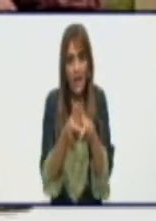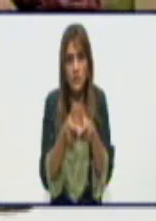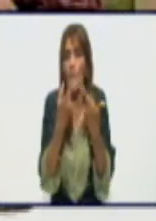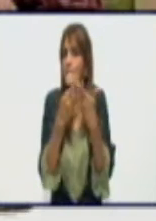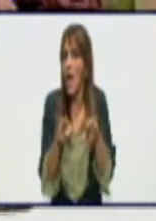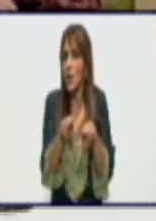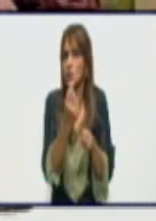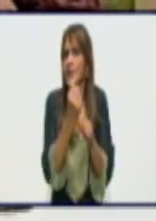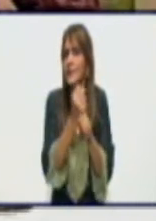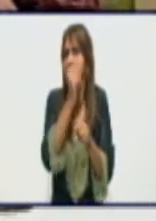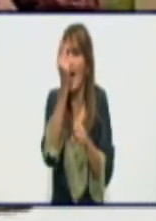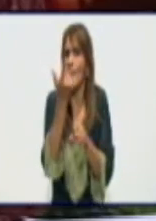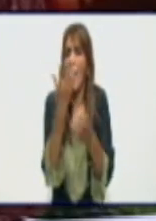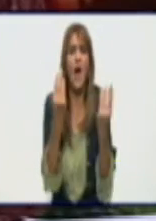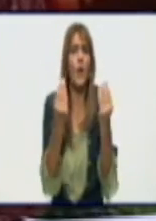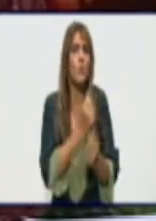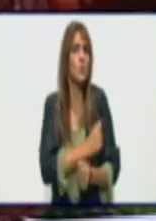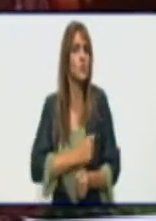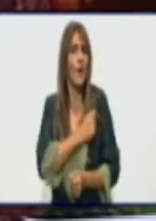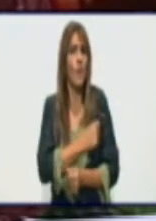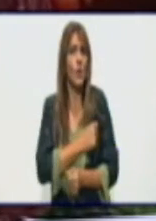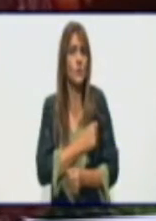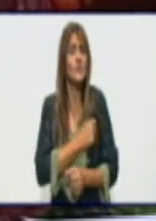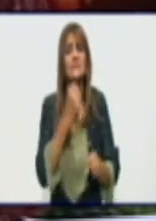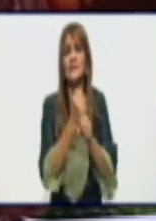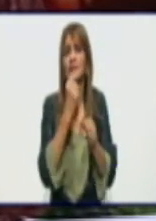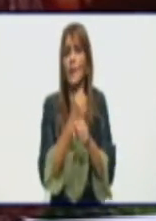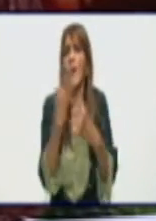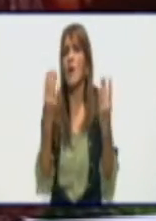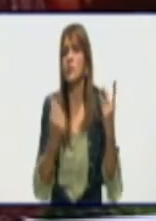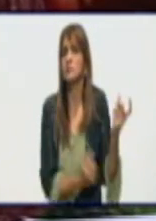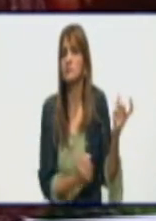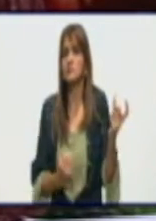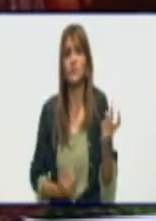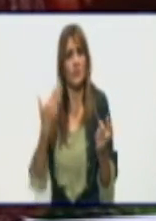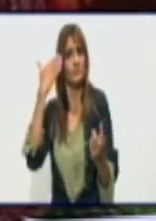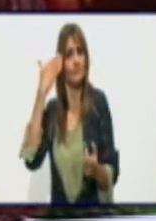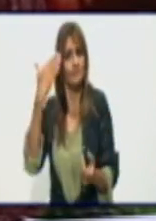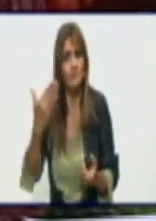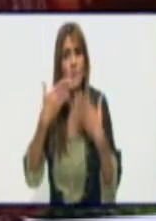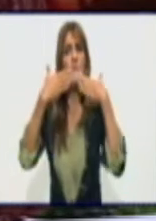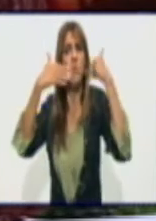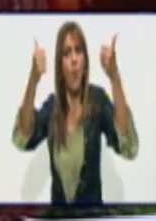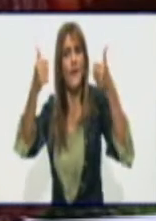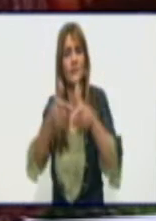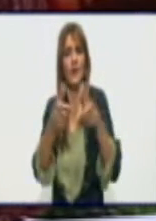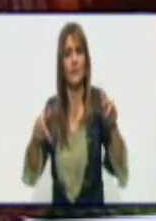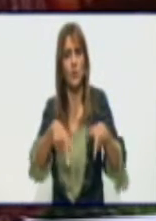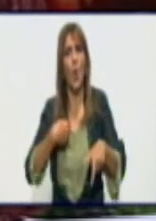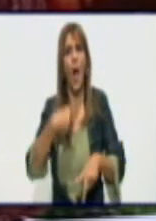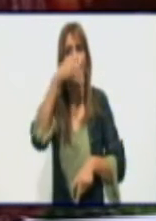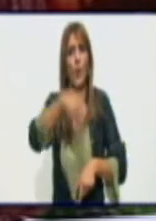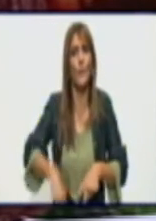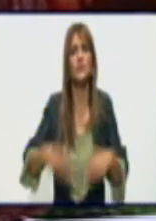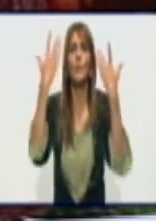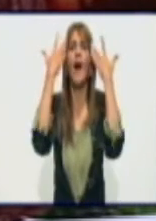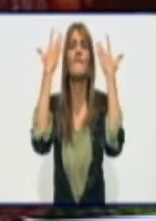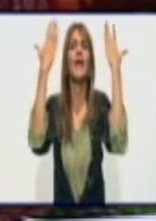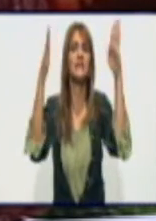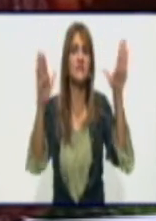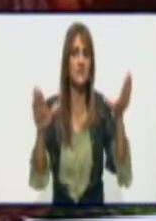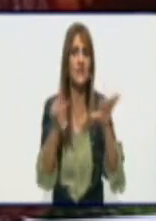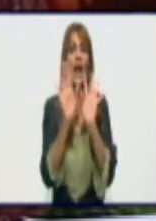trabaja con un amor y se trabaja con una intención tremenda, de verdad. Y yo aprovecho para felicitar al colectivo de trabajadores